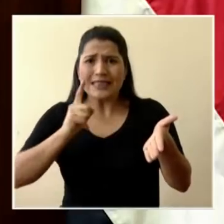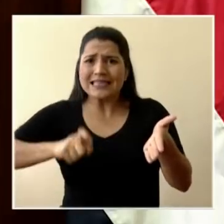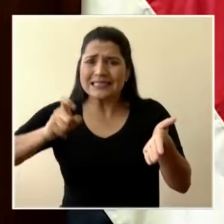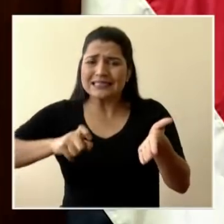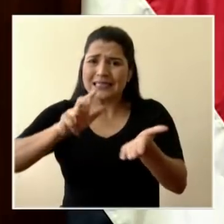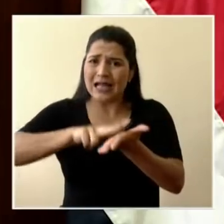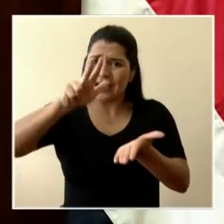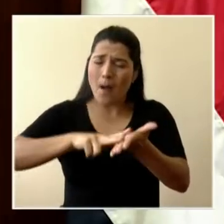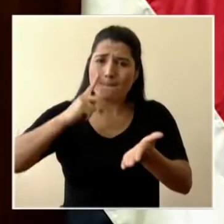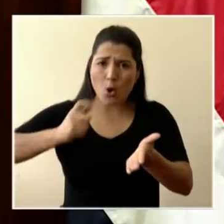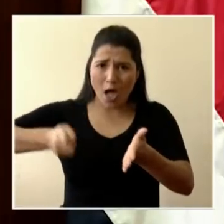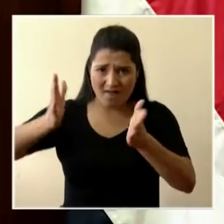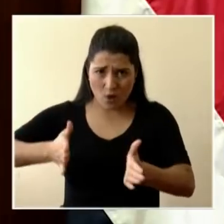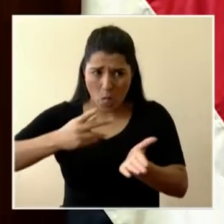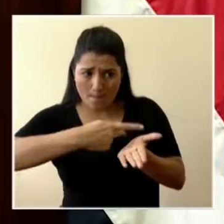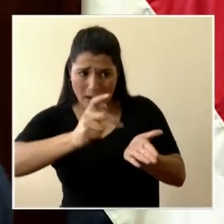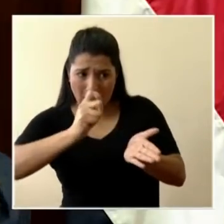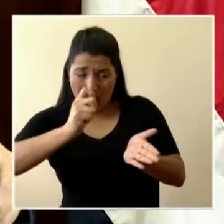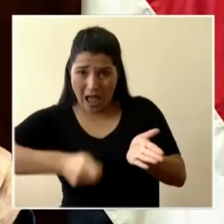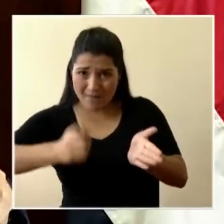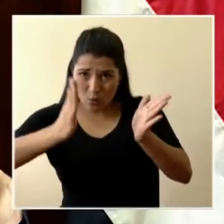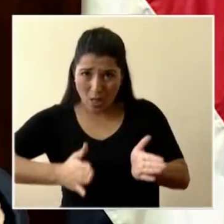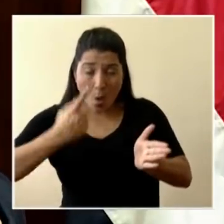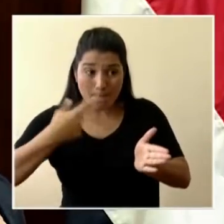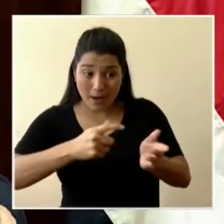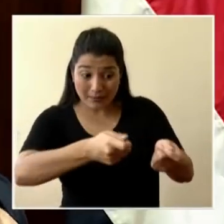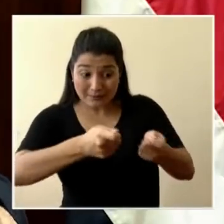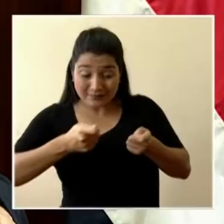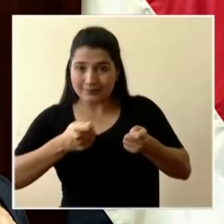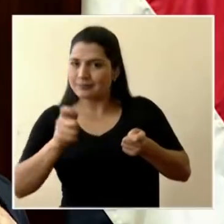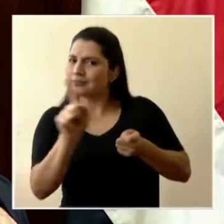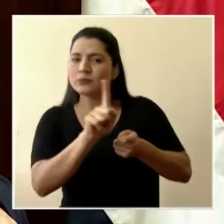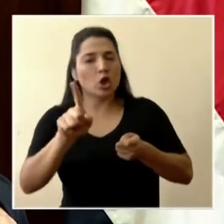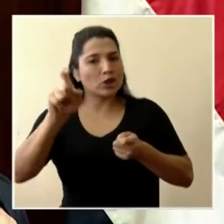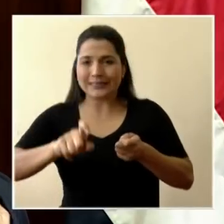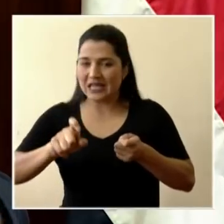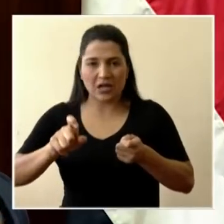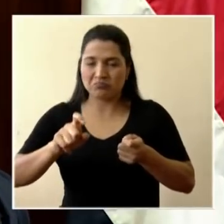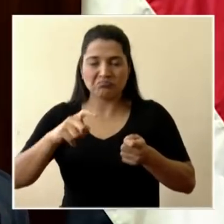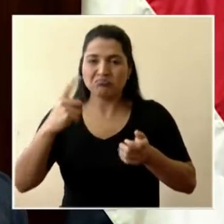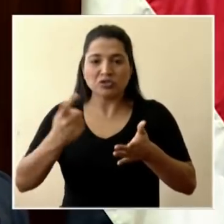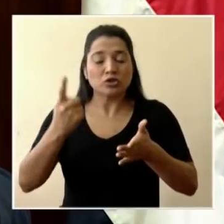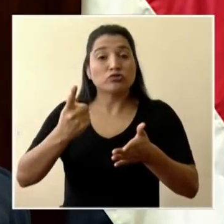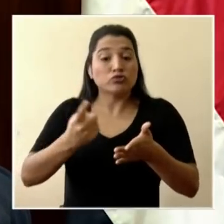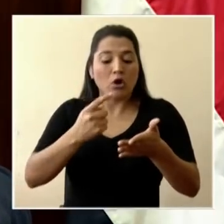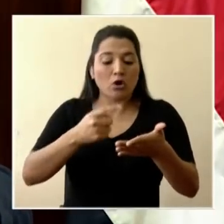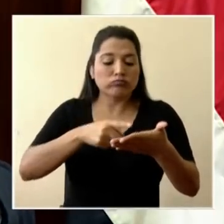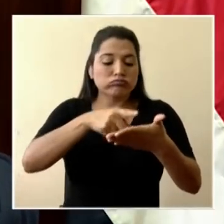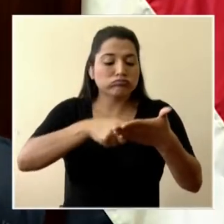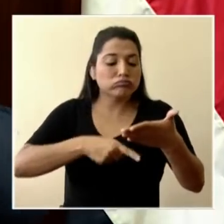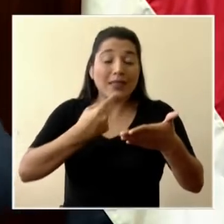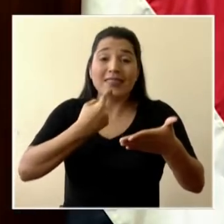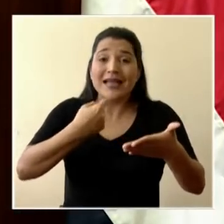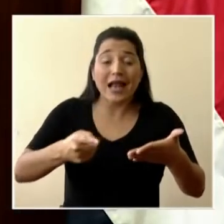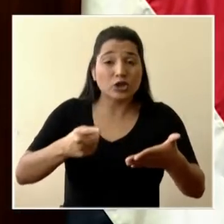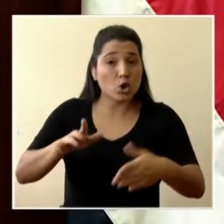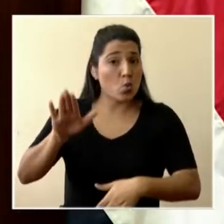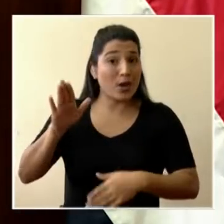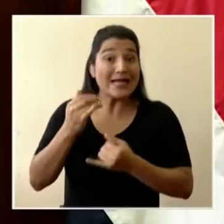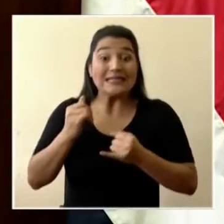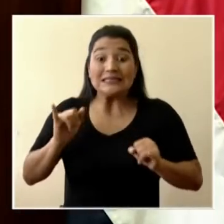Entonces, tenemos que estar muy atentos a este tipo de circunstancias, porque lamentablemente hay personas que quieren especular o algún